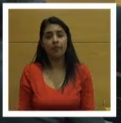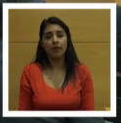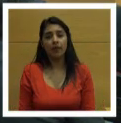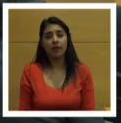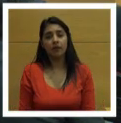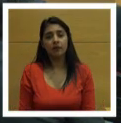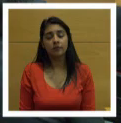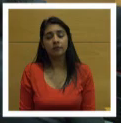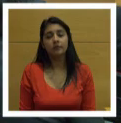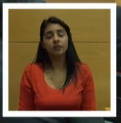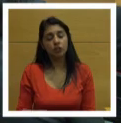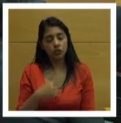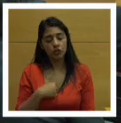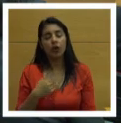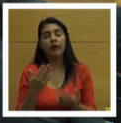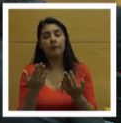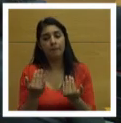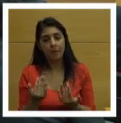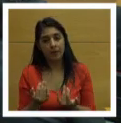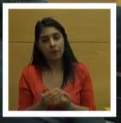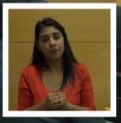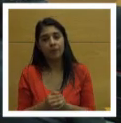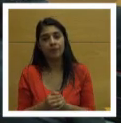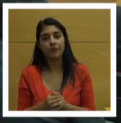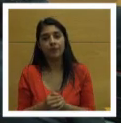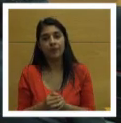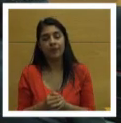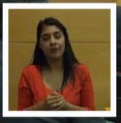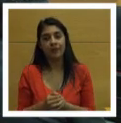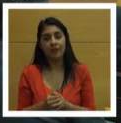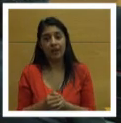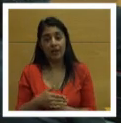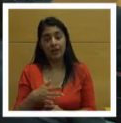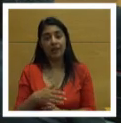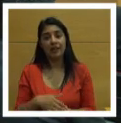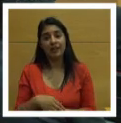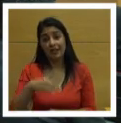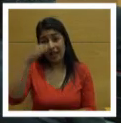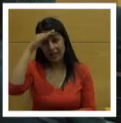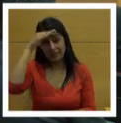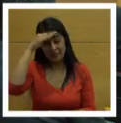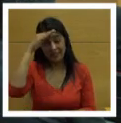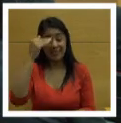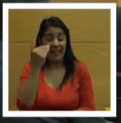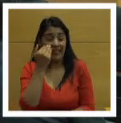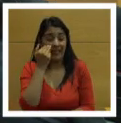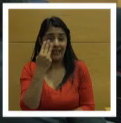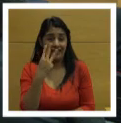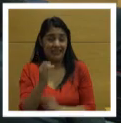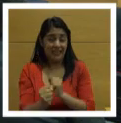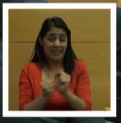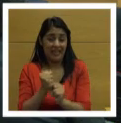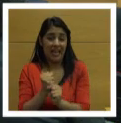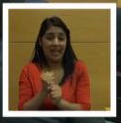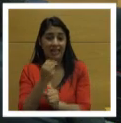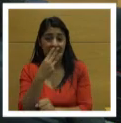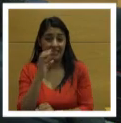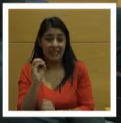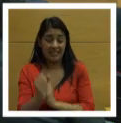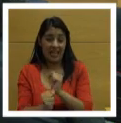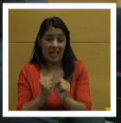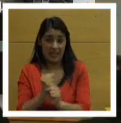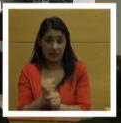y espero de alguna manera, con la experiencia de casi 30 años en el Poder Judicial,